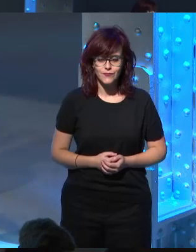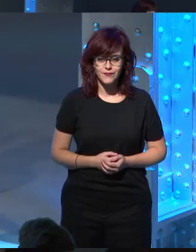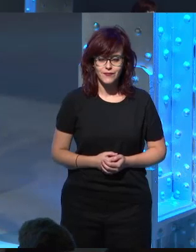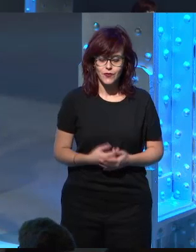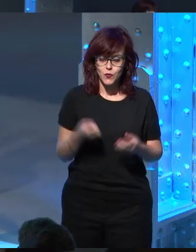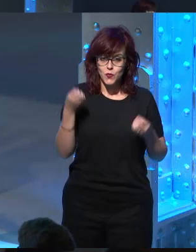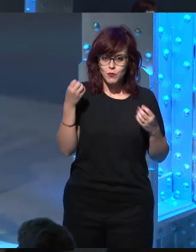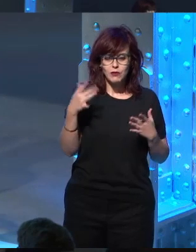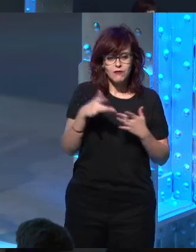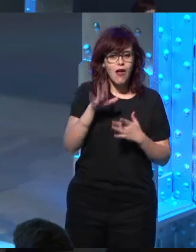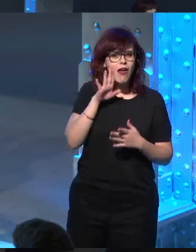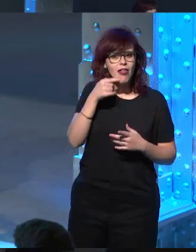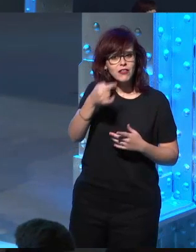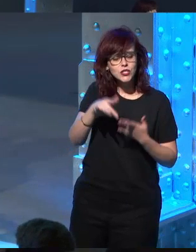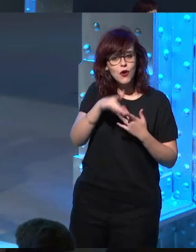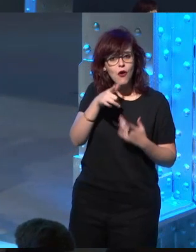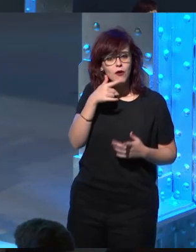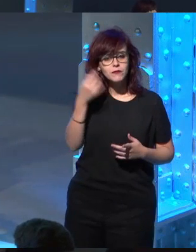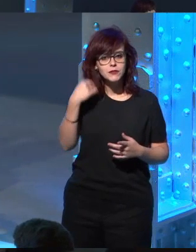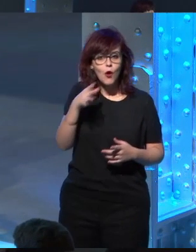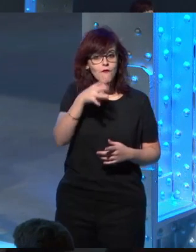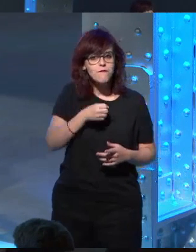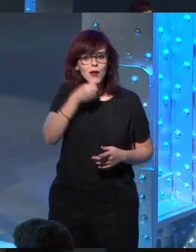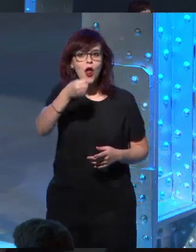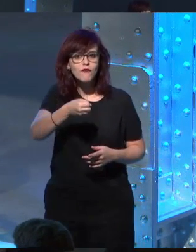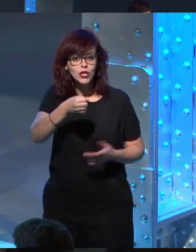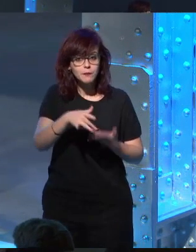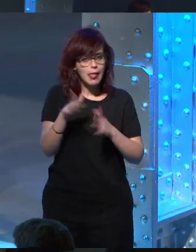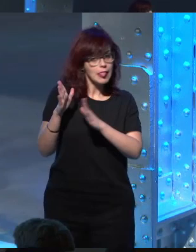Fantástico. Esto lo habían dicho ya que cogeréis el micrófono, que lo habíamos puesto escondido ahí.